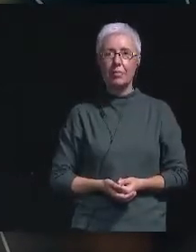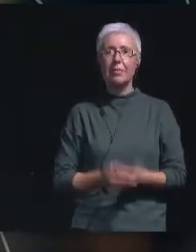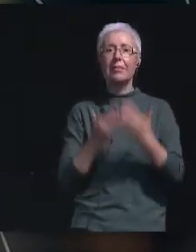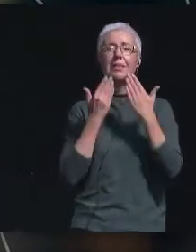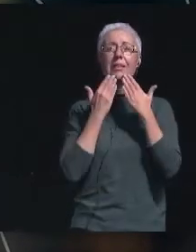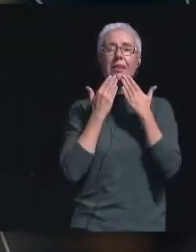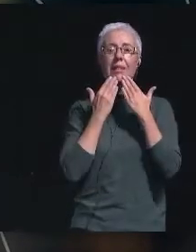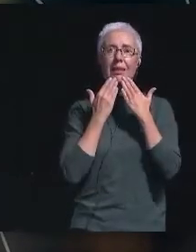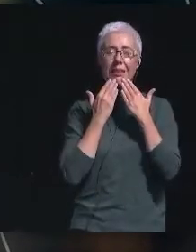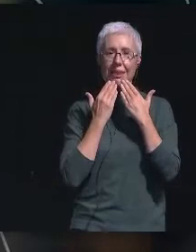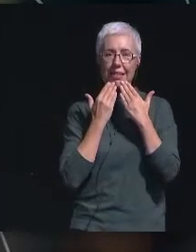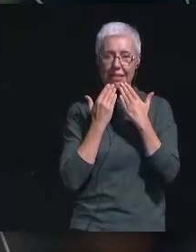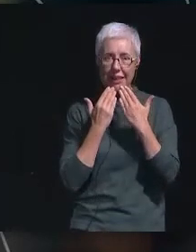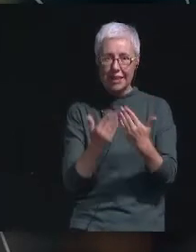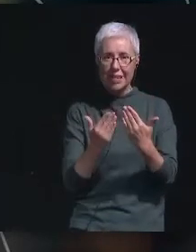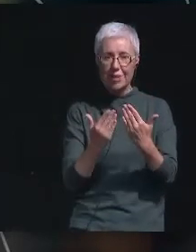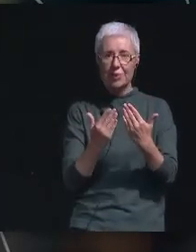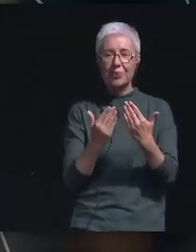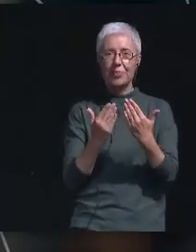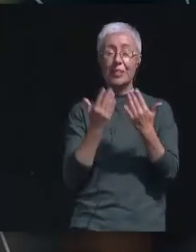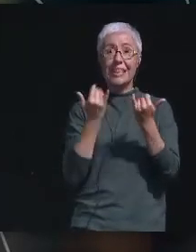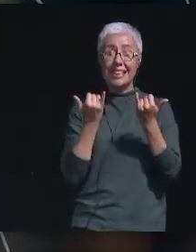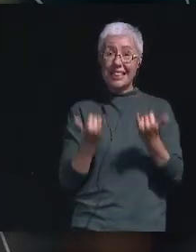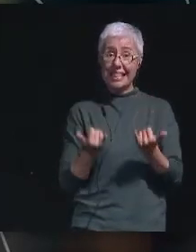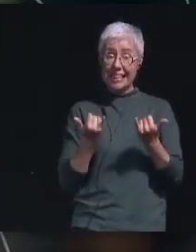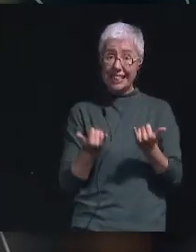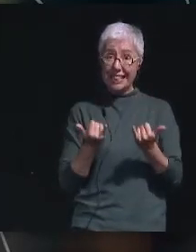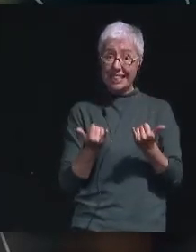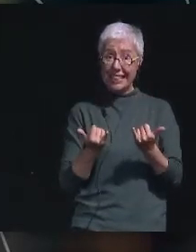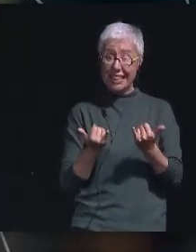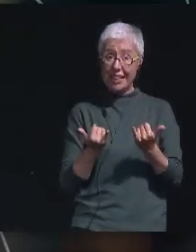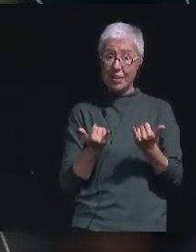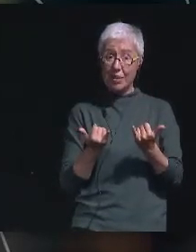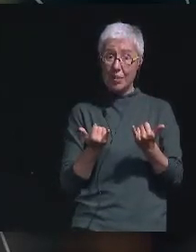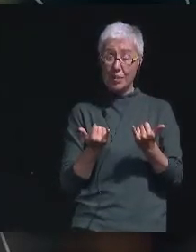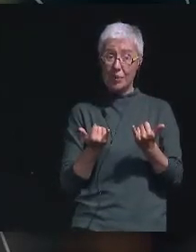Muchas gracias, José. Ahora continuamos. Guillermo.